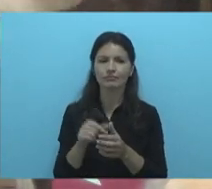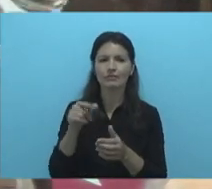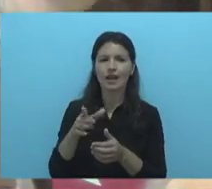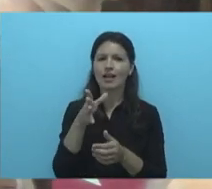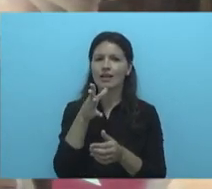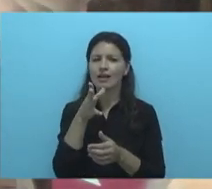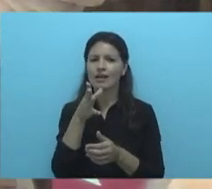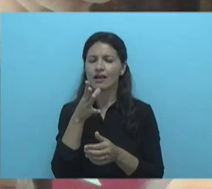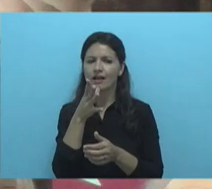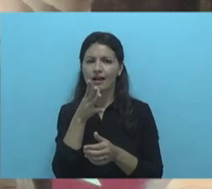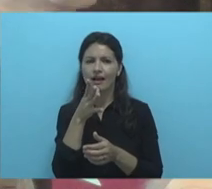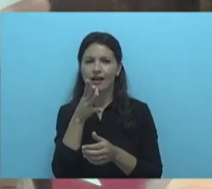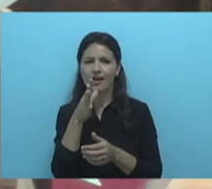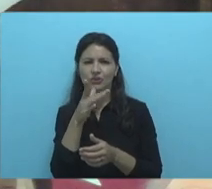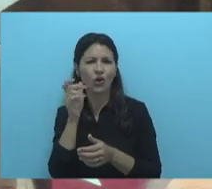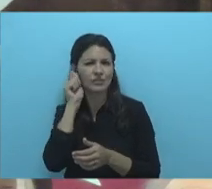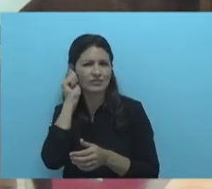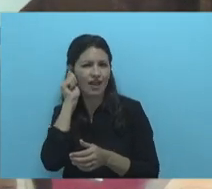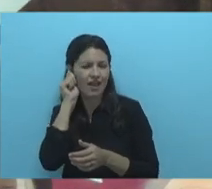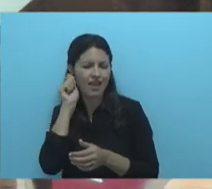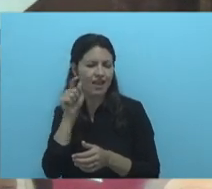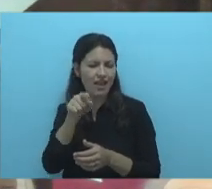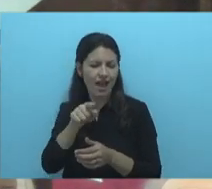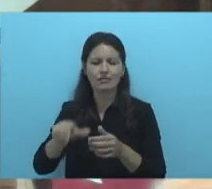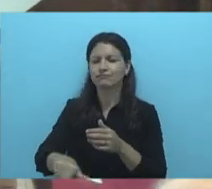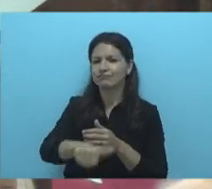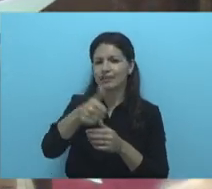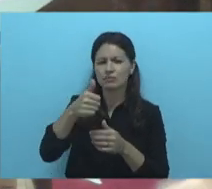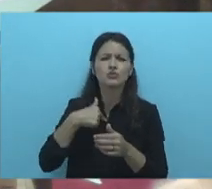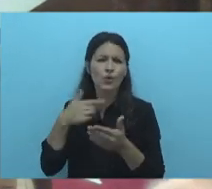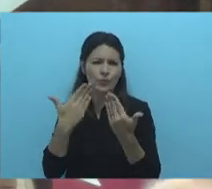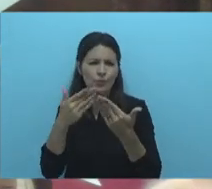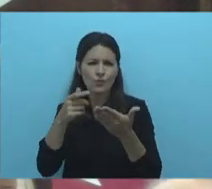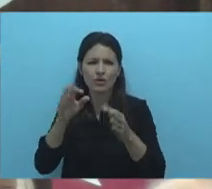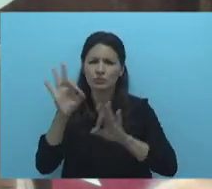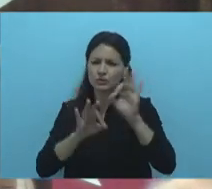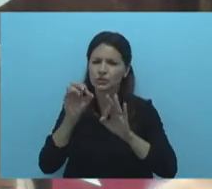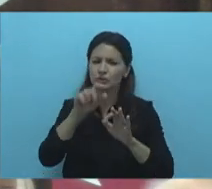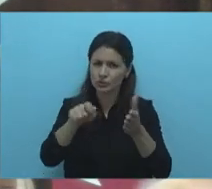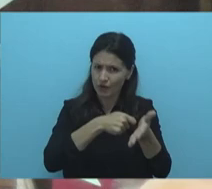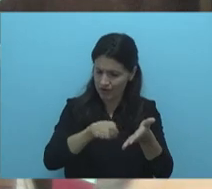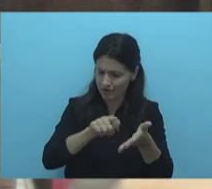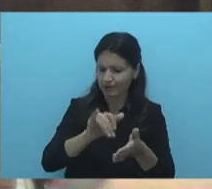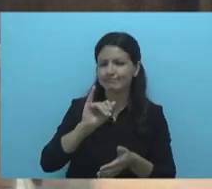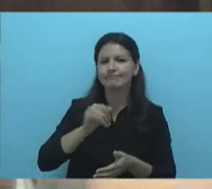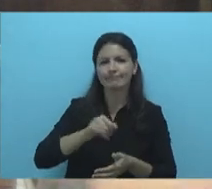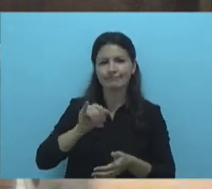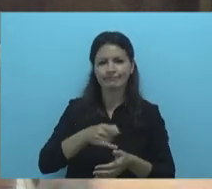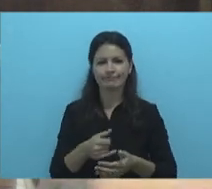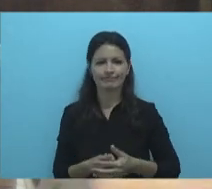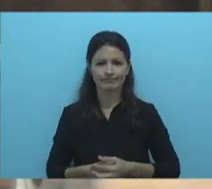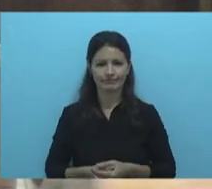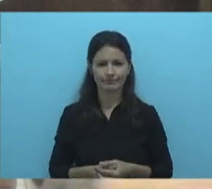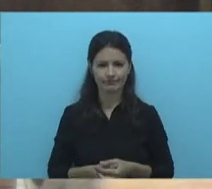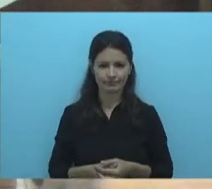14 años, es campeón. Giselle Mahmoud, ¿me permite acompañarla? Con la autorización, el consentimiento de